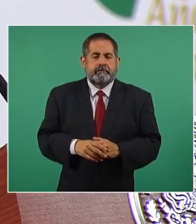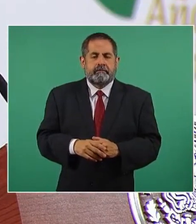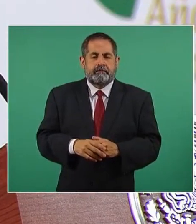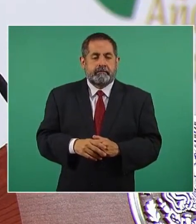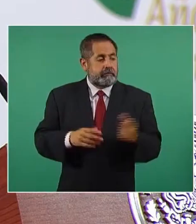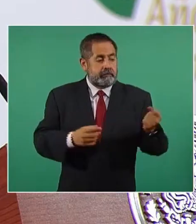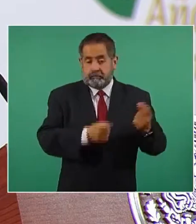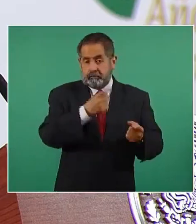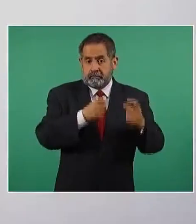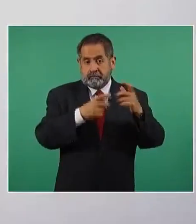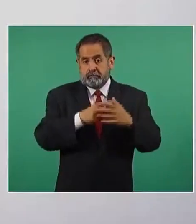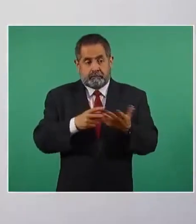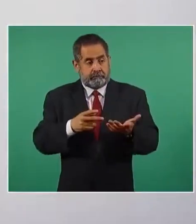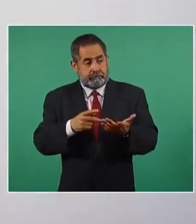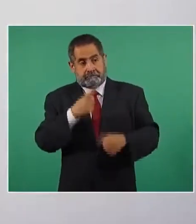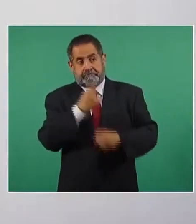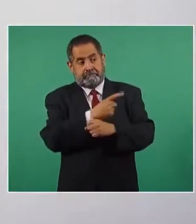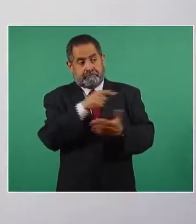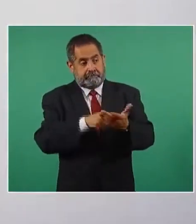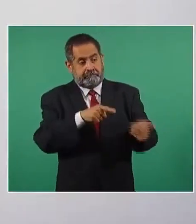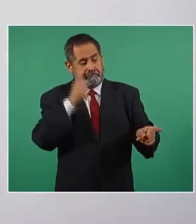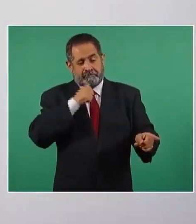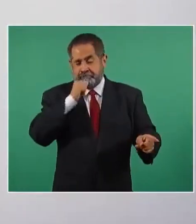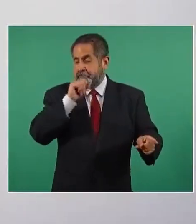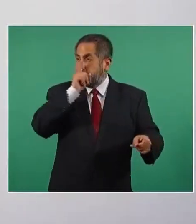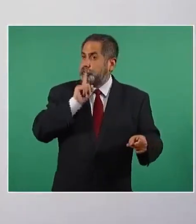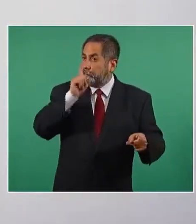Hay algunos que van a sacar primeros lugares siempre, o sea,